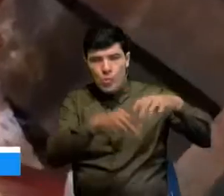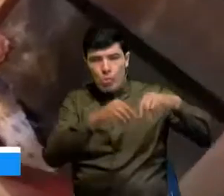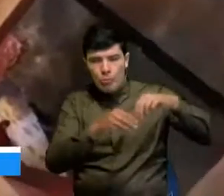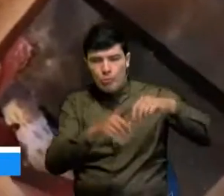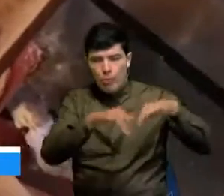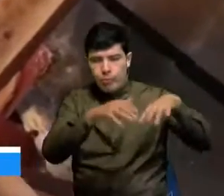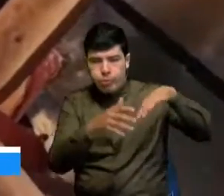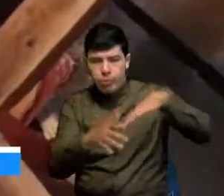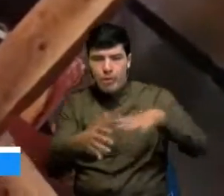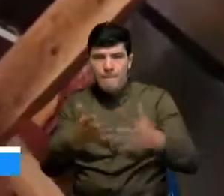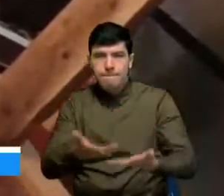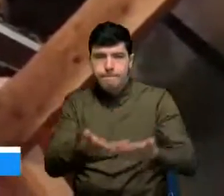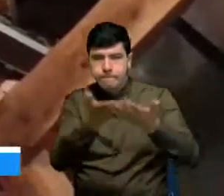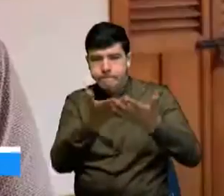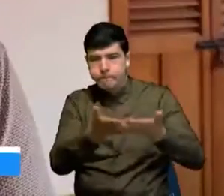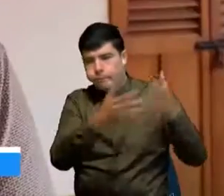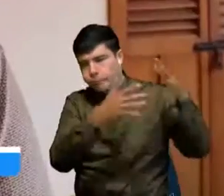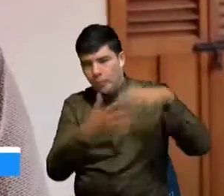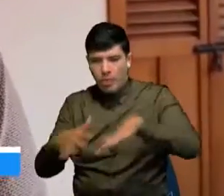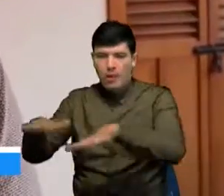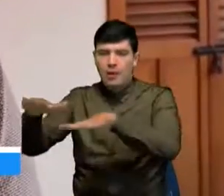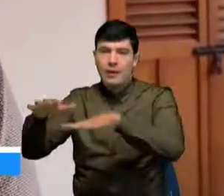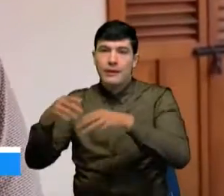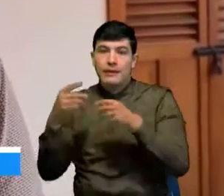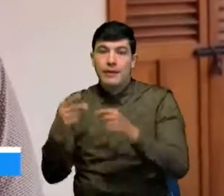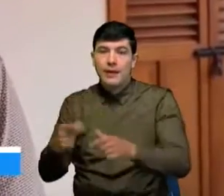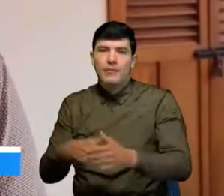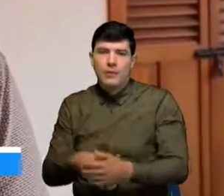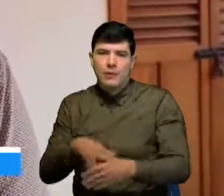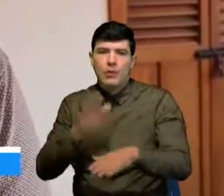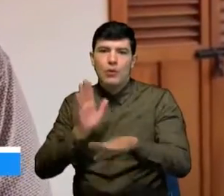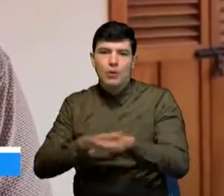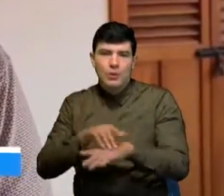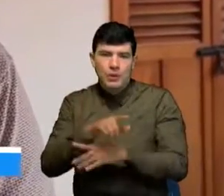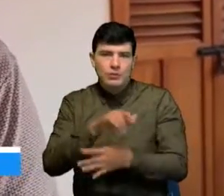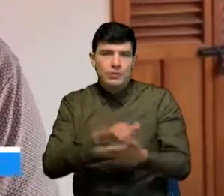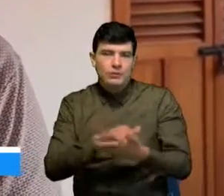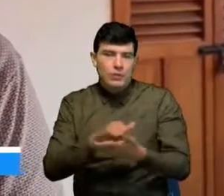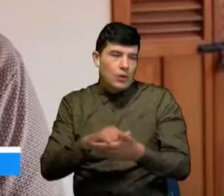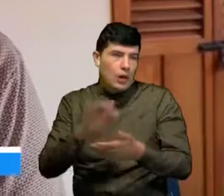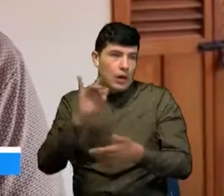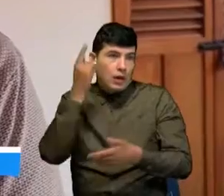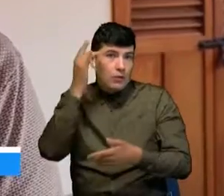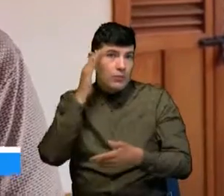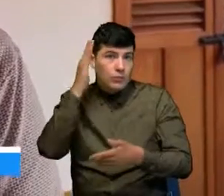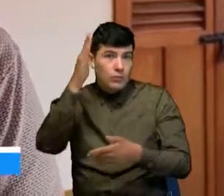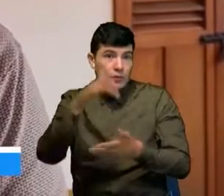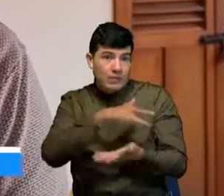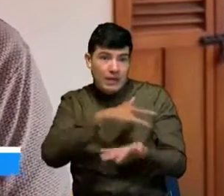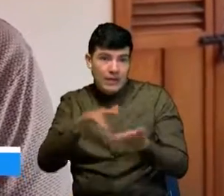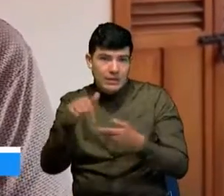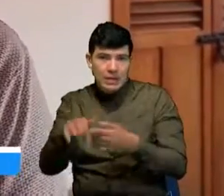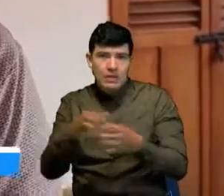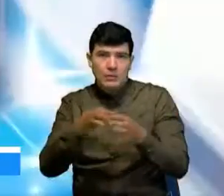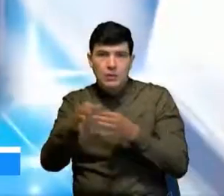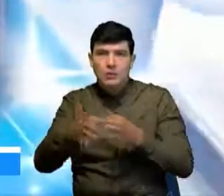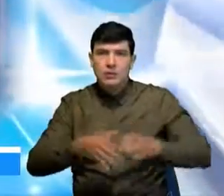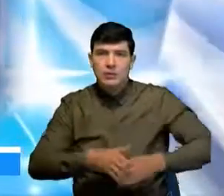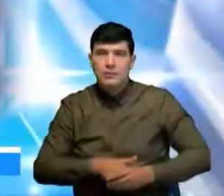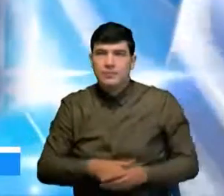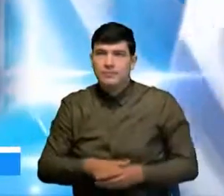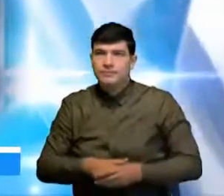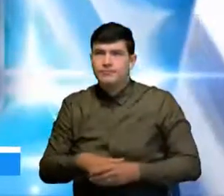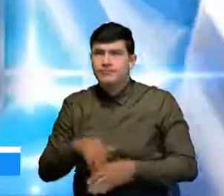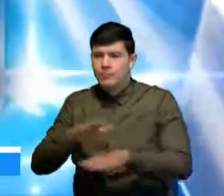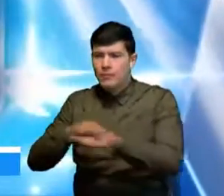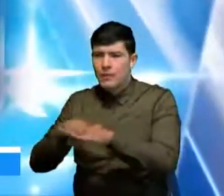que haya más que si se pueden mover más rápidamente generando posibles situaciones de emergencia para el municipio ha